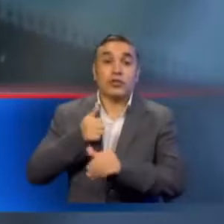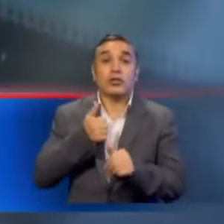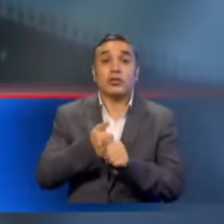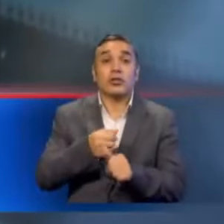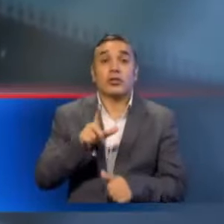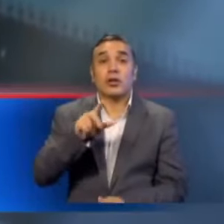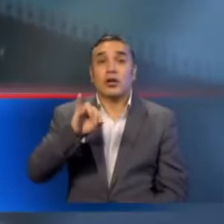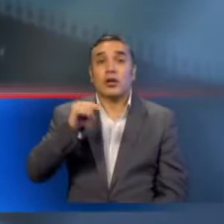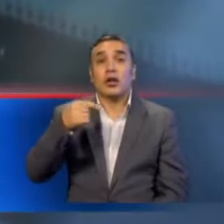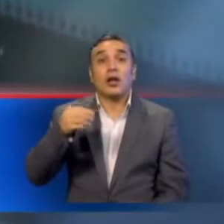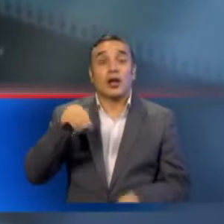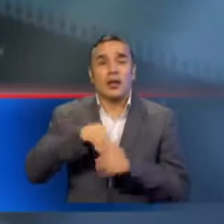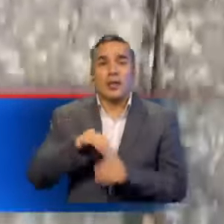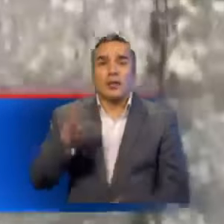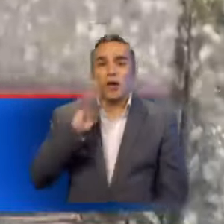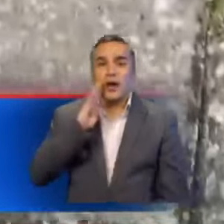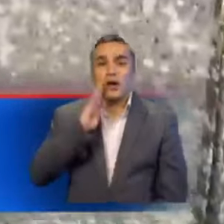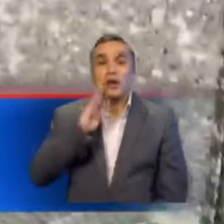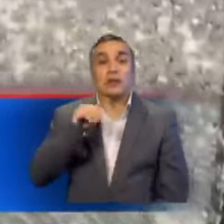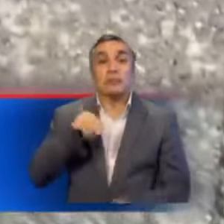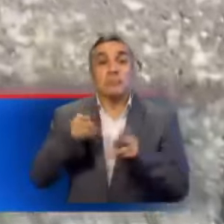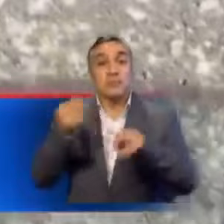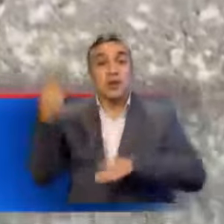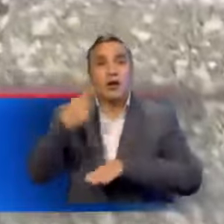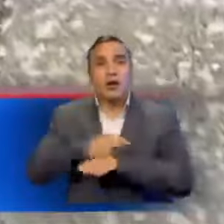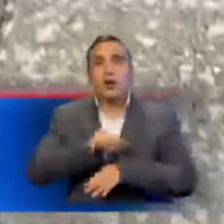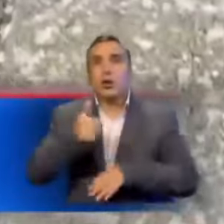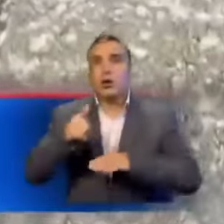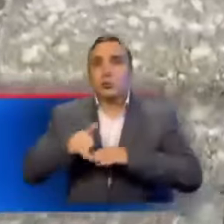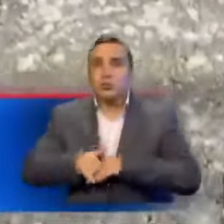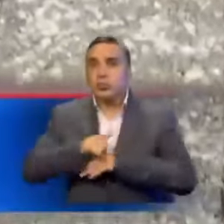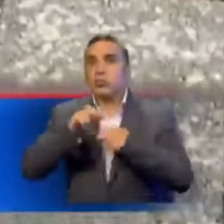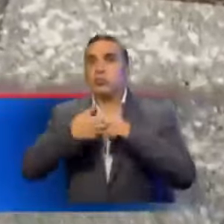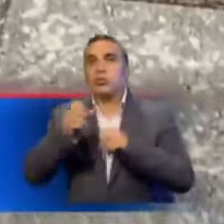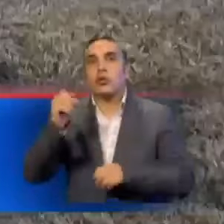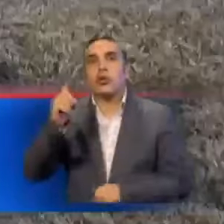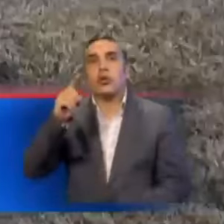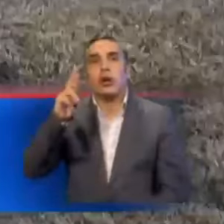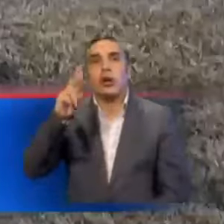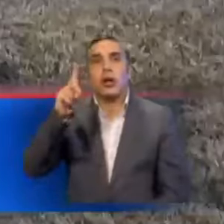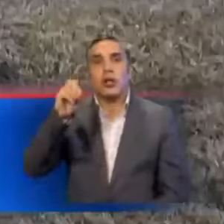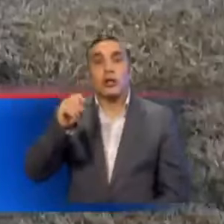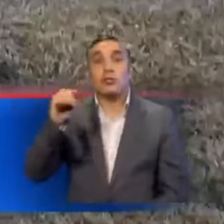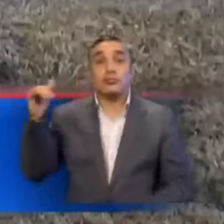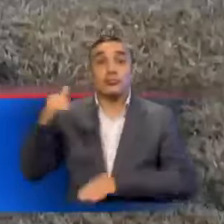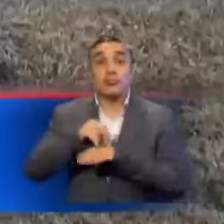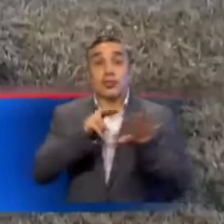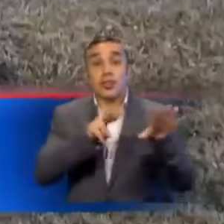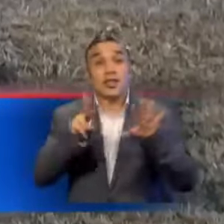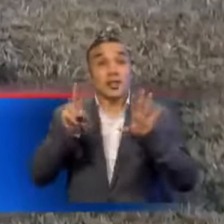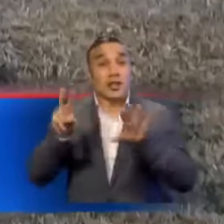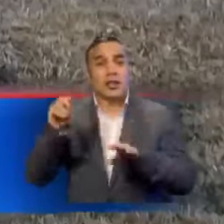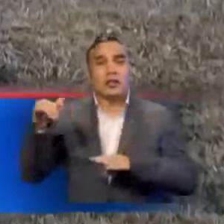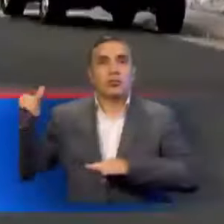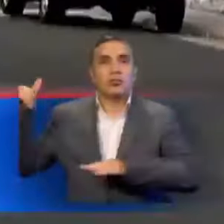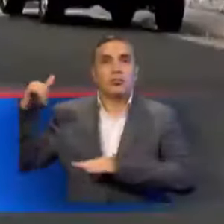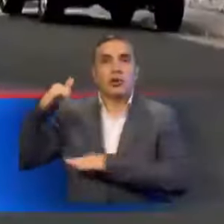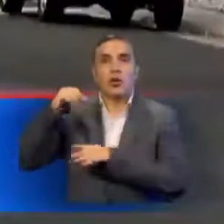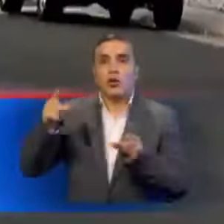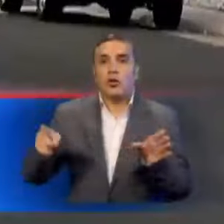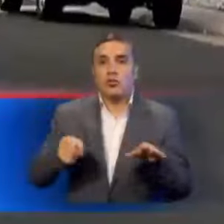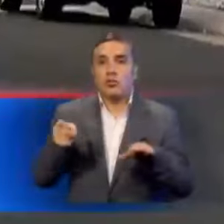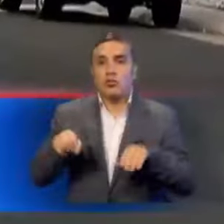Lieja, en Bélgica. El caso tuvo lugar el mismo día de otro serio incidente en Colorado, donde un Boeing 777 sufrió el incendio